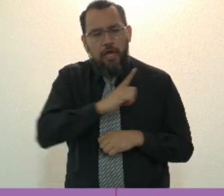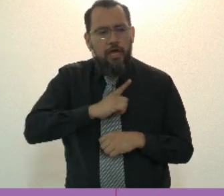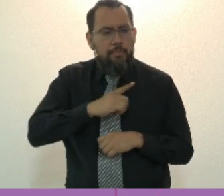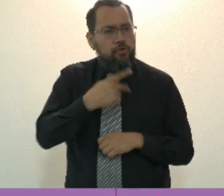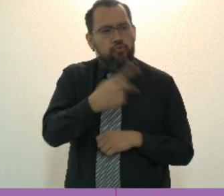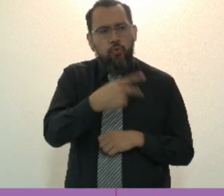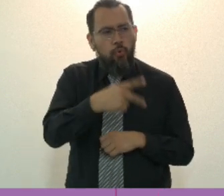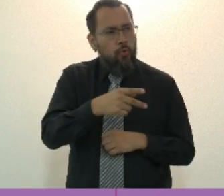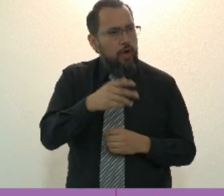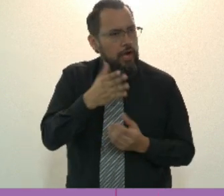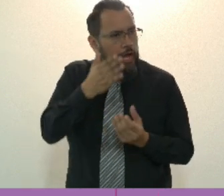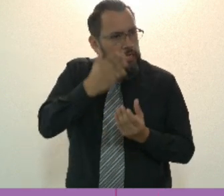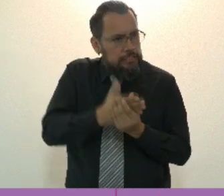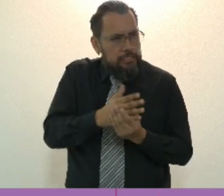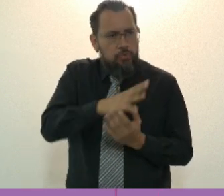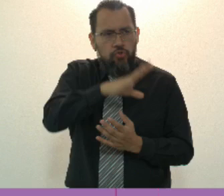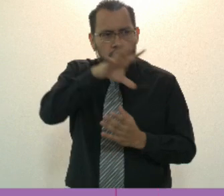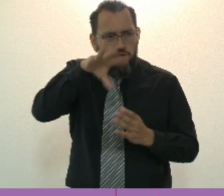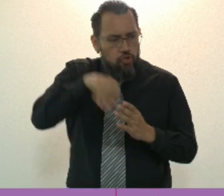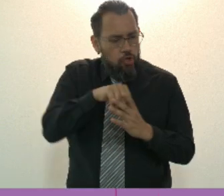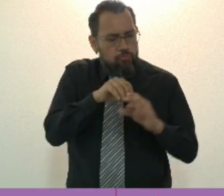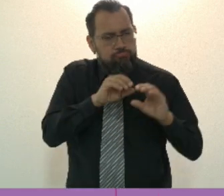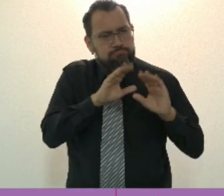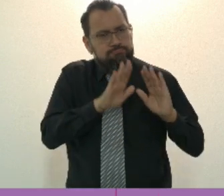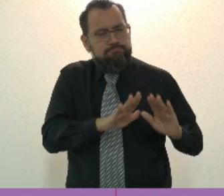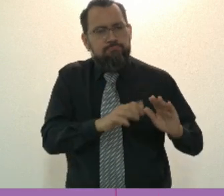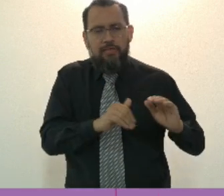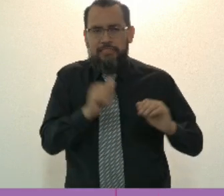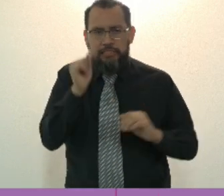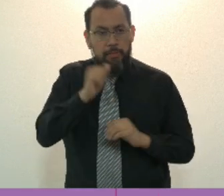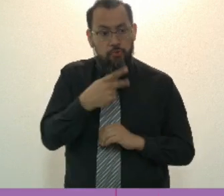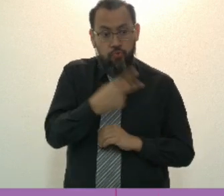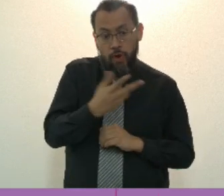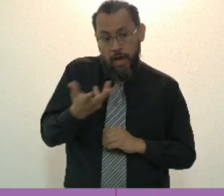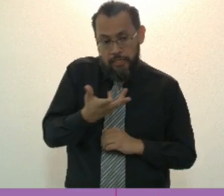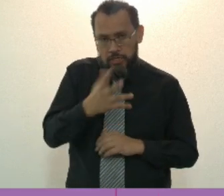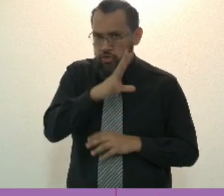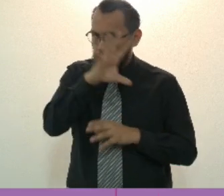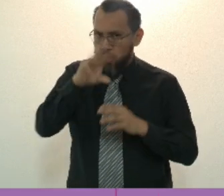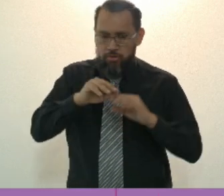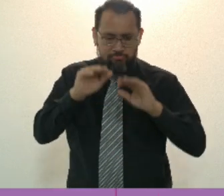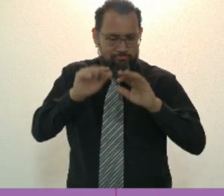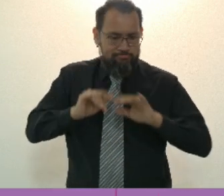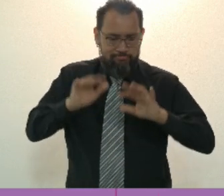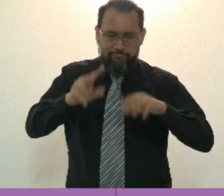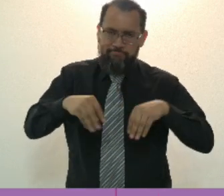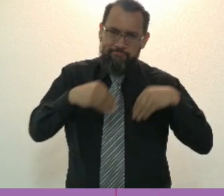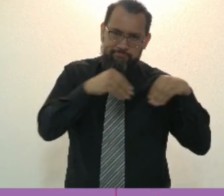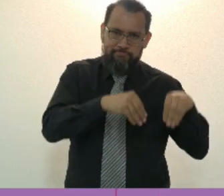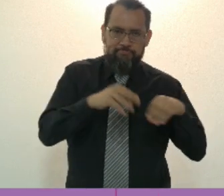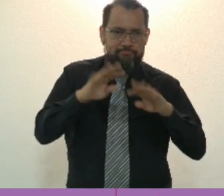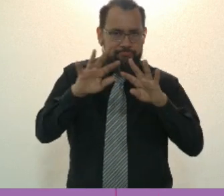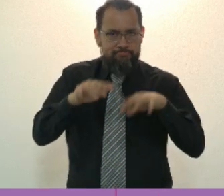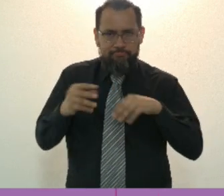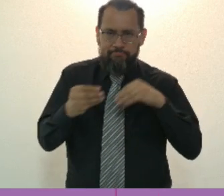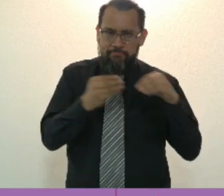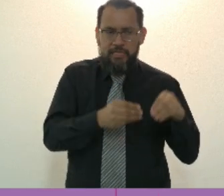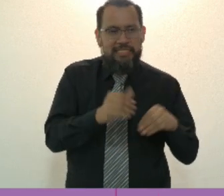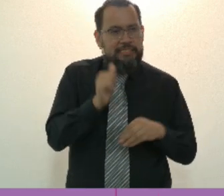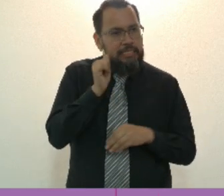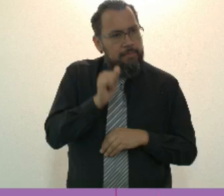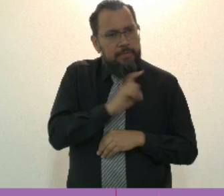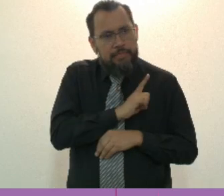público, es documentar sus acciones? El ejercicio de atribuciones y funciones tiene que estar